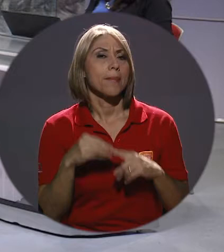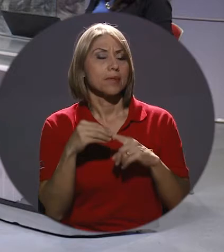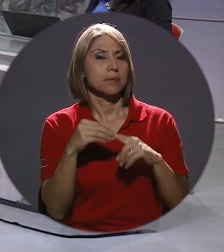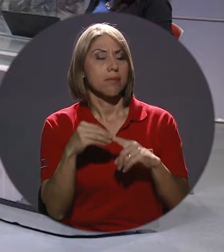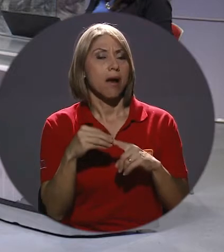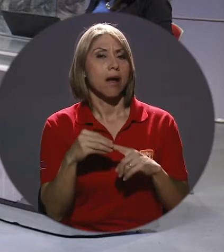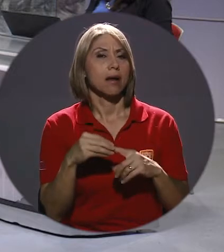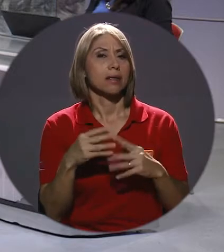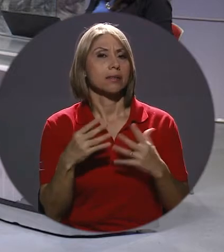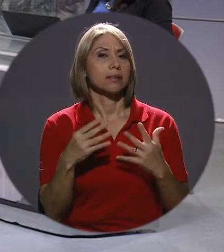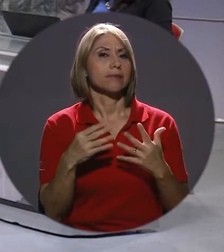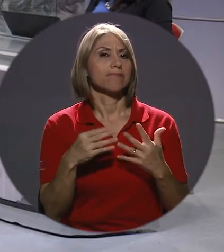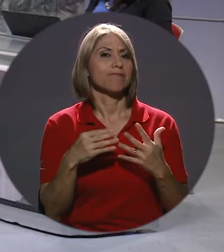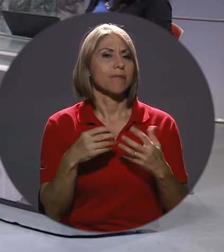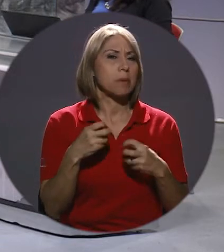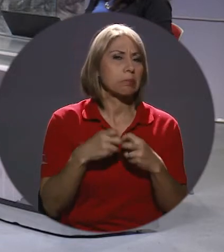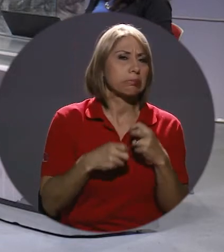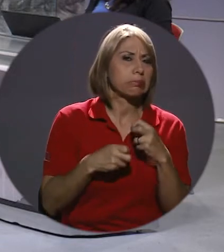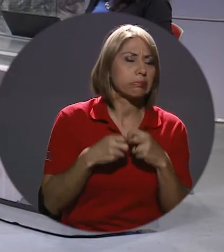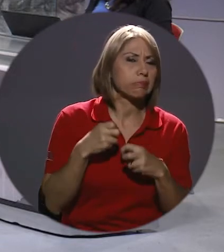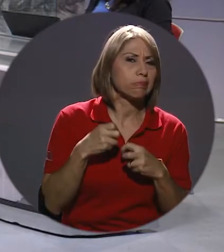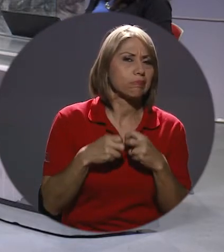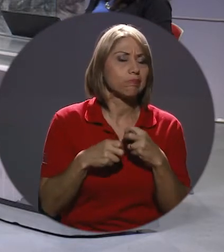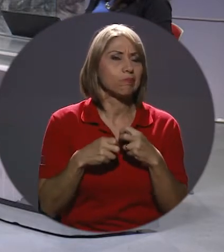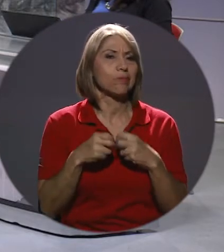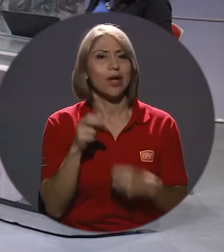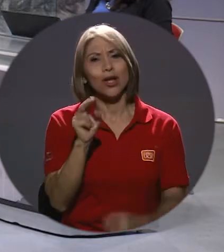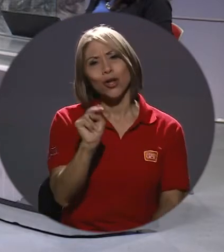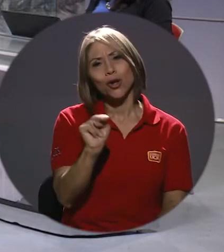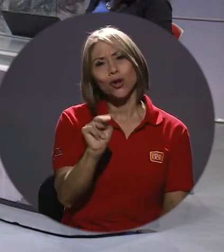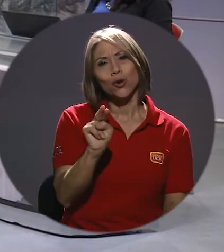principales nudos, como dijo Ana Isabel,